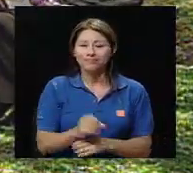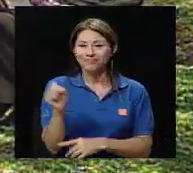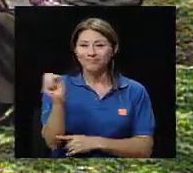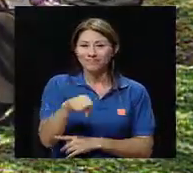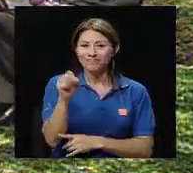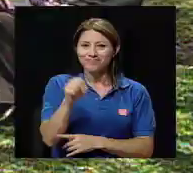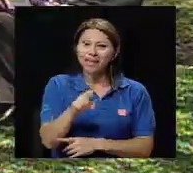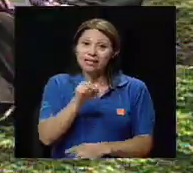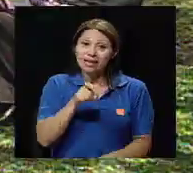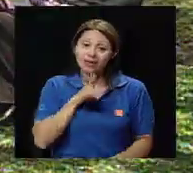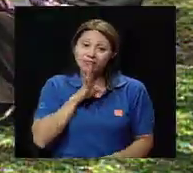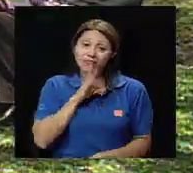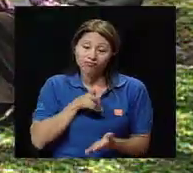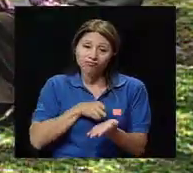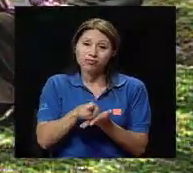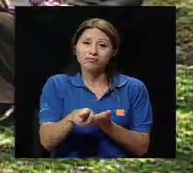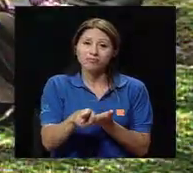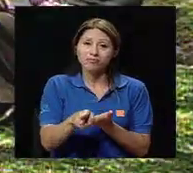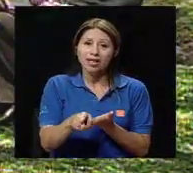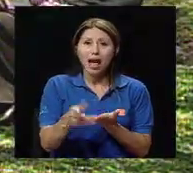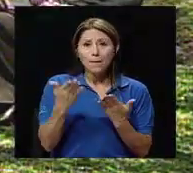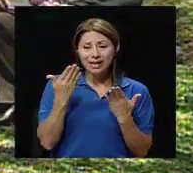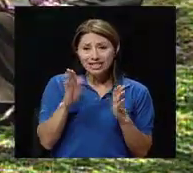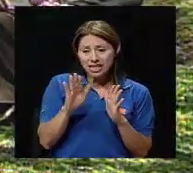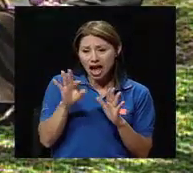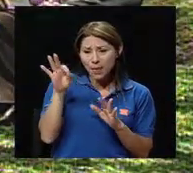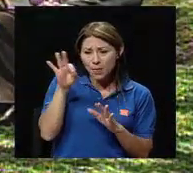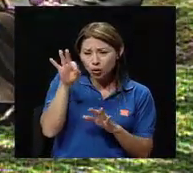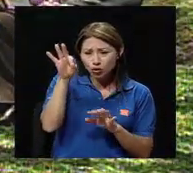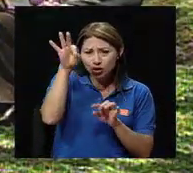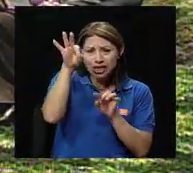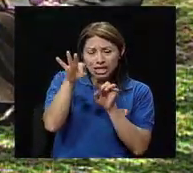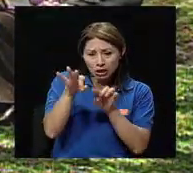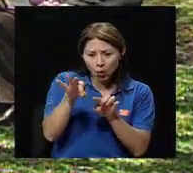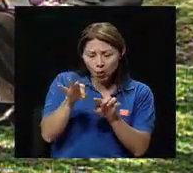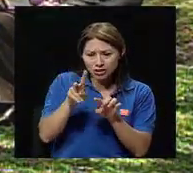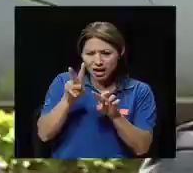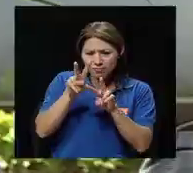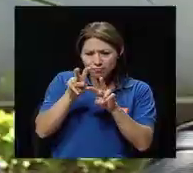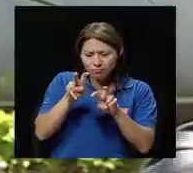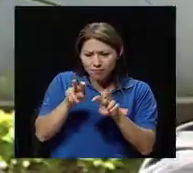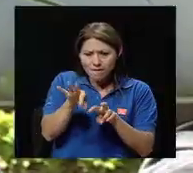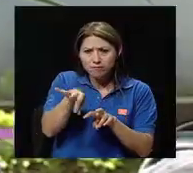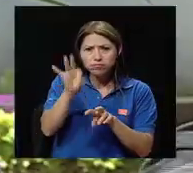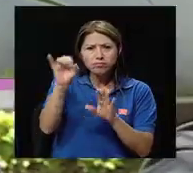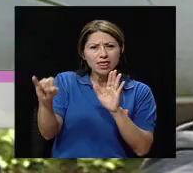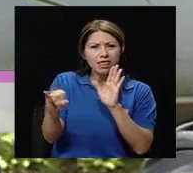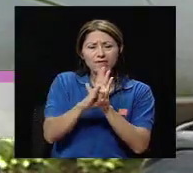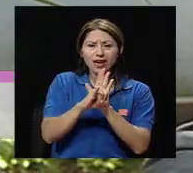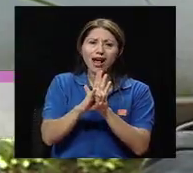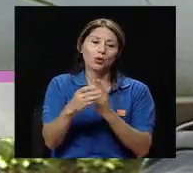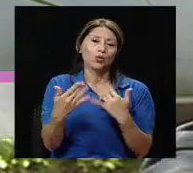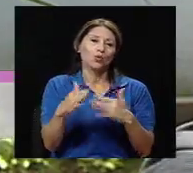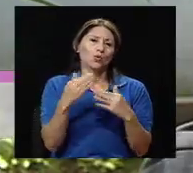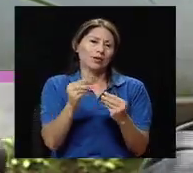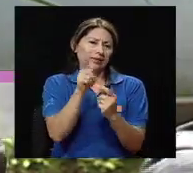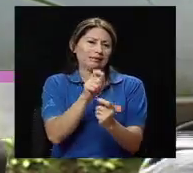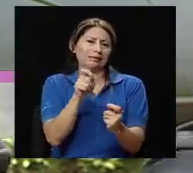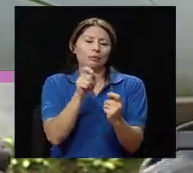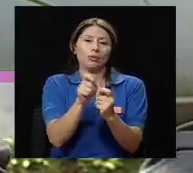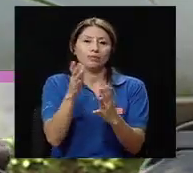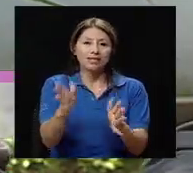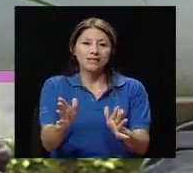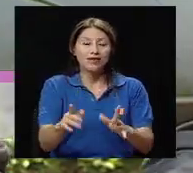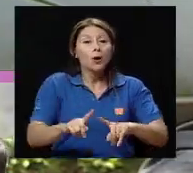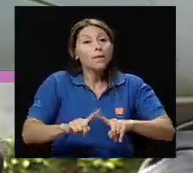franco, ¿verdad? Digamos, la identificación ya propiamente del mosquito es algo muy, muy ya específico, ¿verdad? Tal vez en lo que a uno sí pudiera llamarle un poco más a la gente, aunque noto